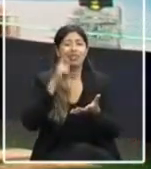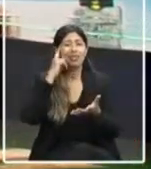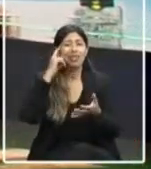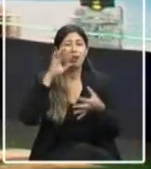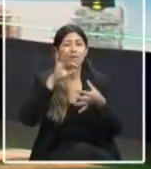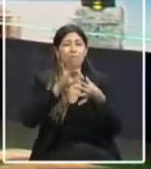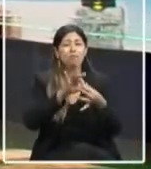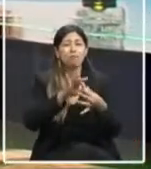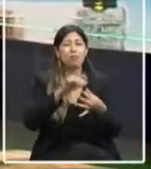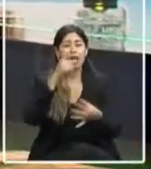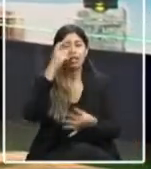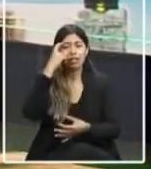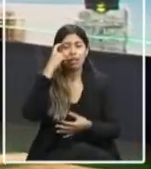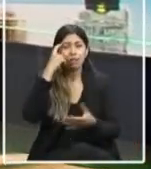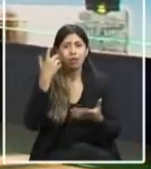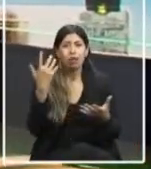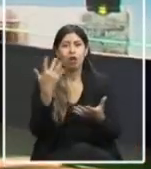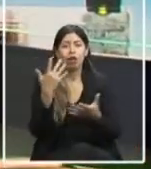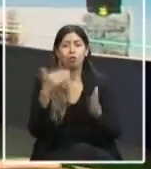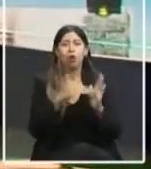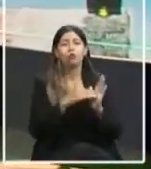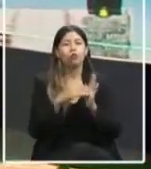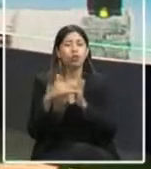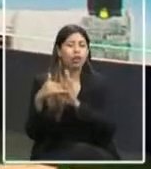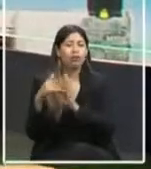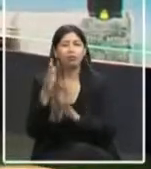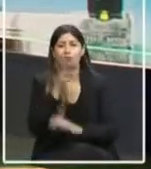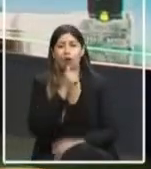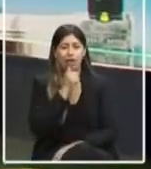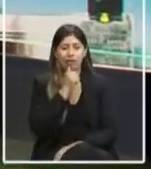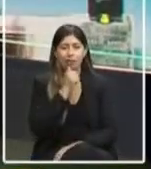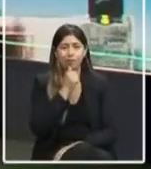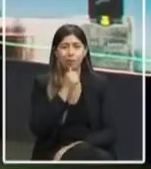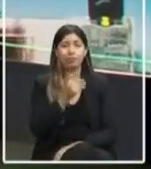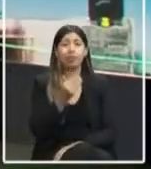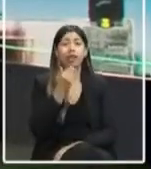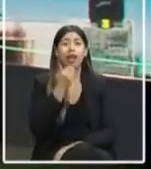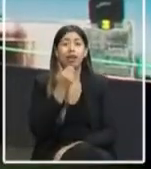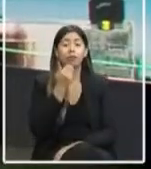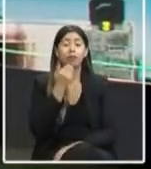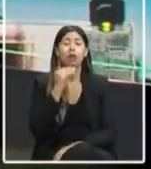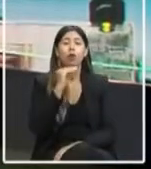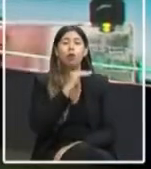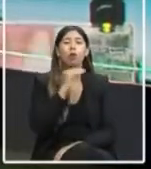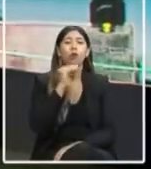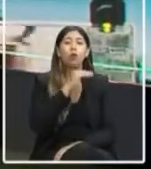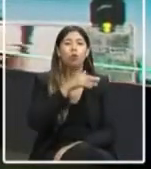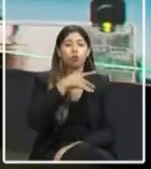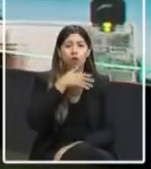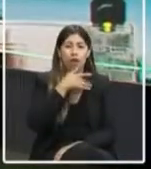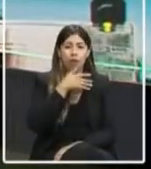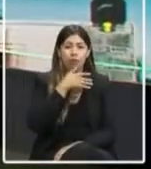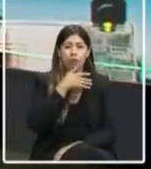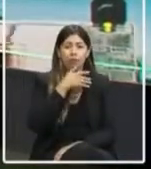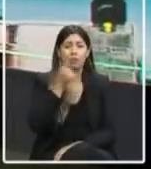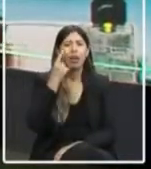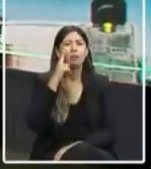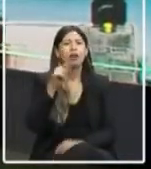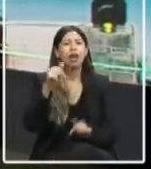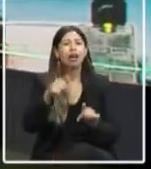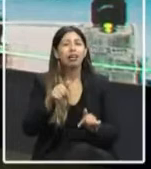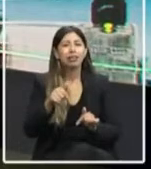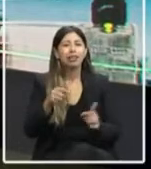pensamiento de sostenibilidad. También está el uso del agua. Pero aquí